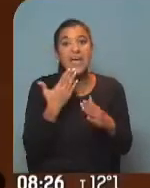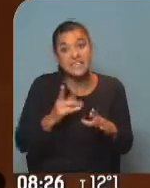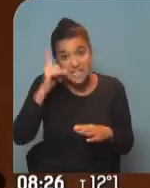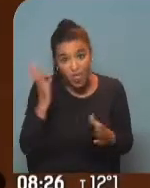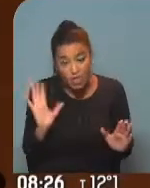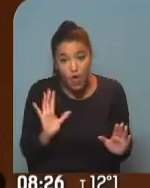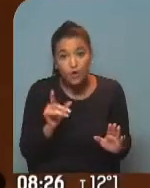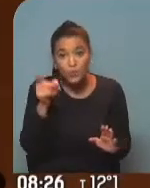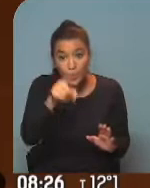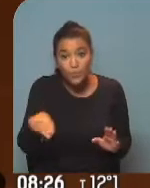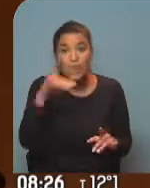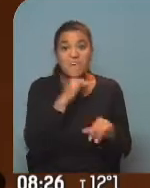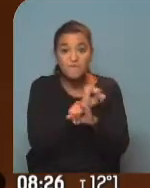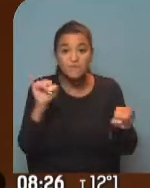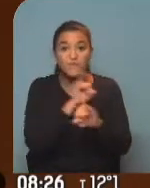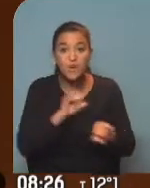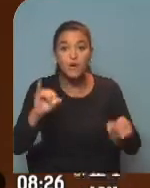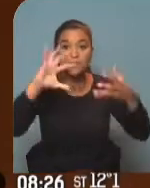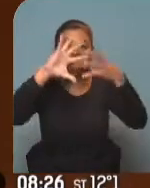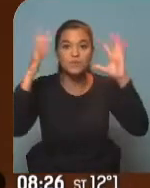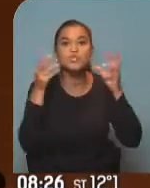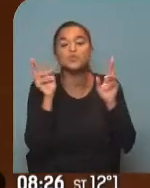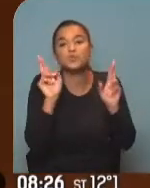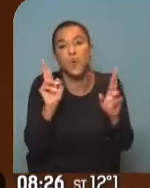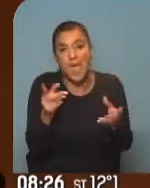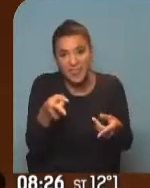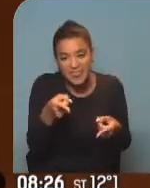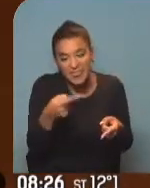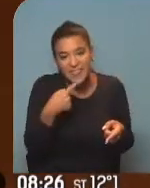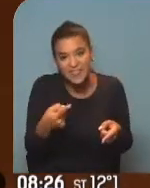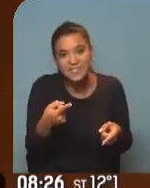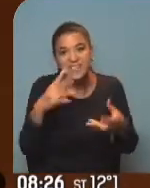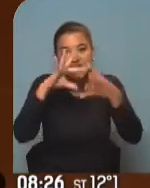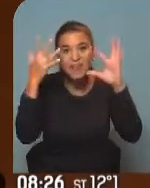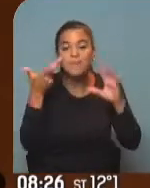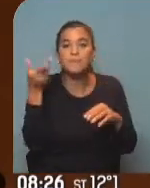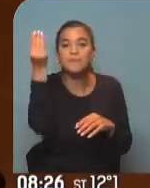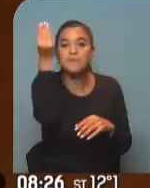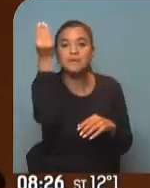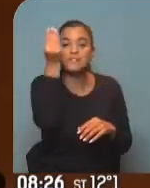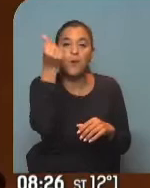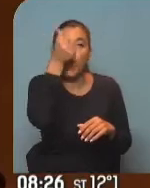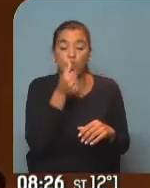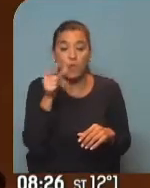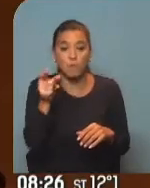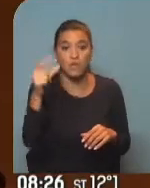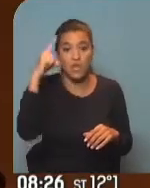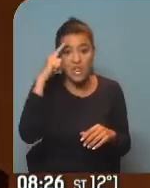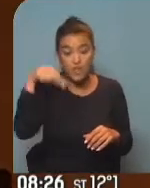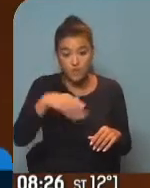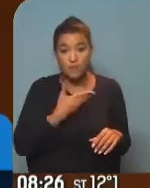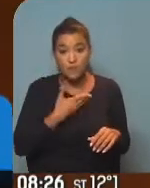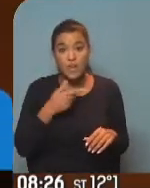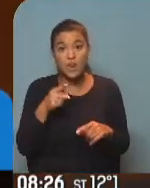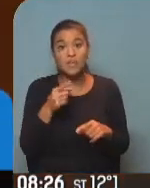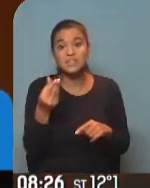con usted que han estado informando el clima con mucha suerte para gualeguay todos los fines de semana de enero y hasta el momento los de febrero salvo